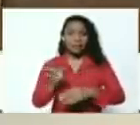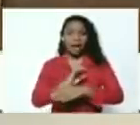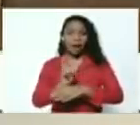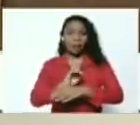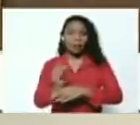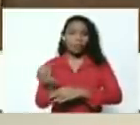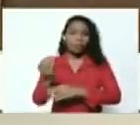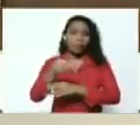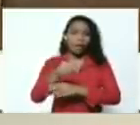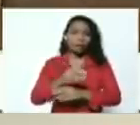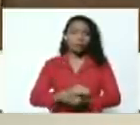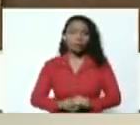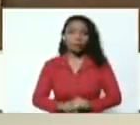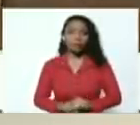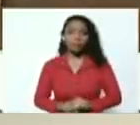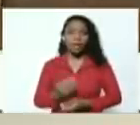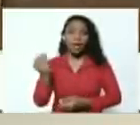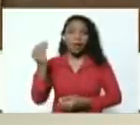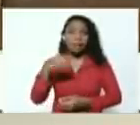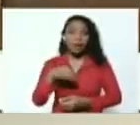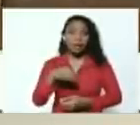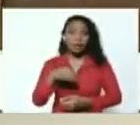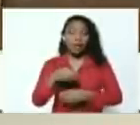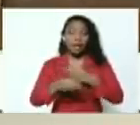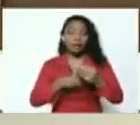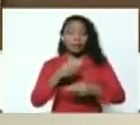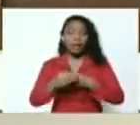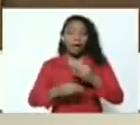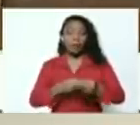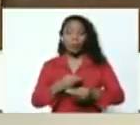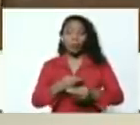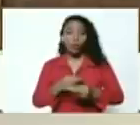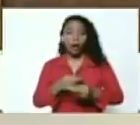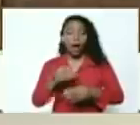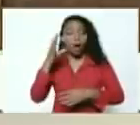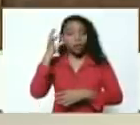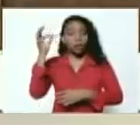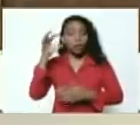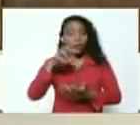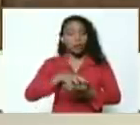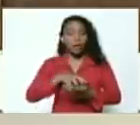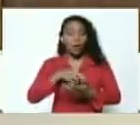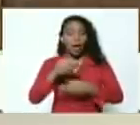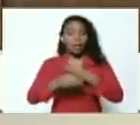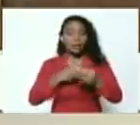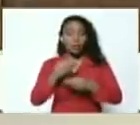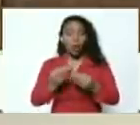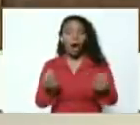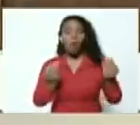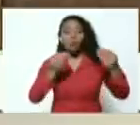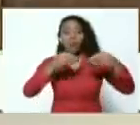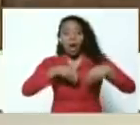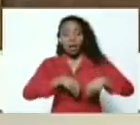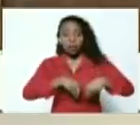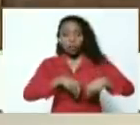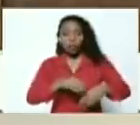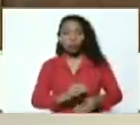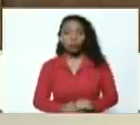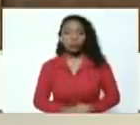además. Y además tenemos el consenso. El Consejo de Estado ha llegado a un consenso